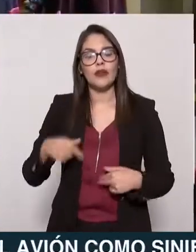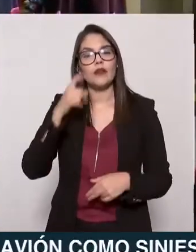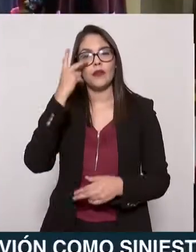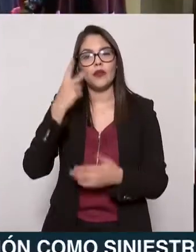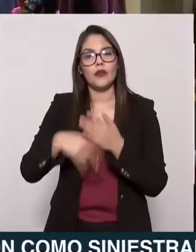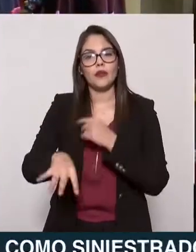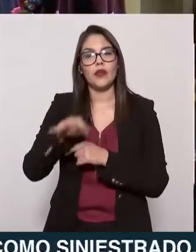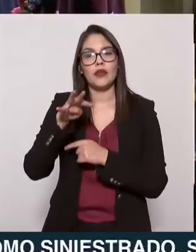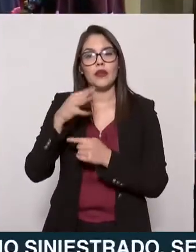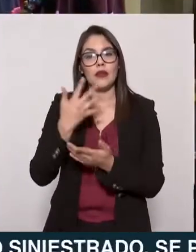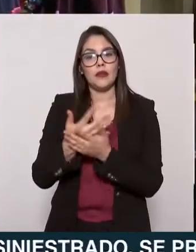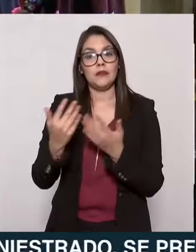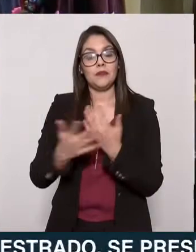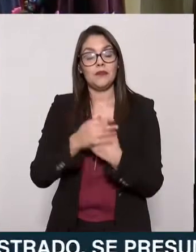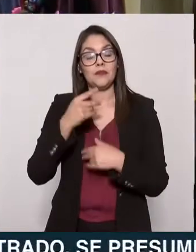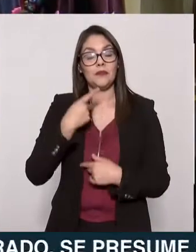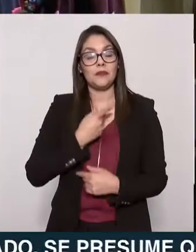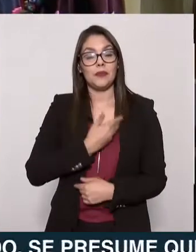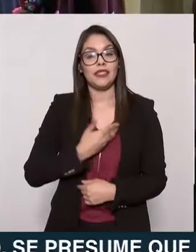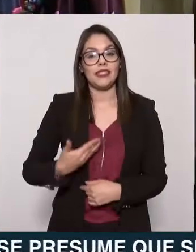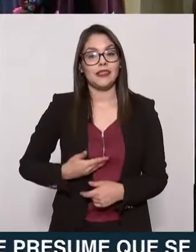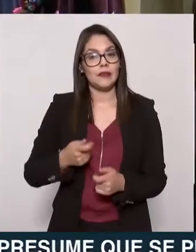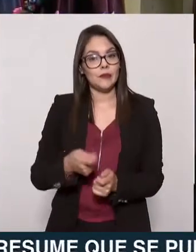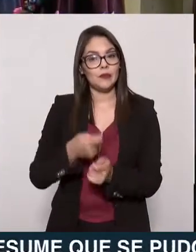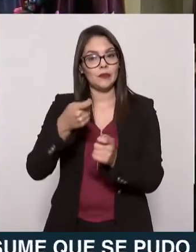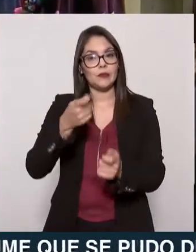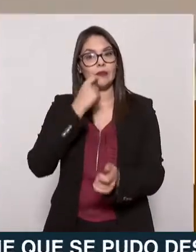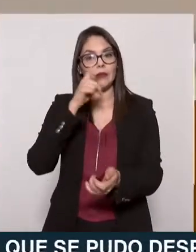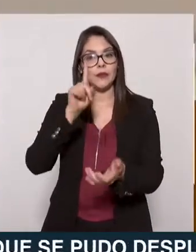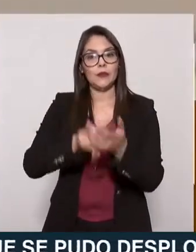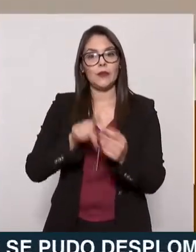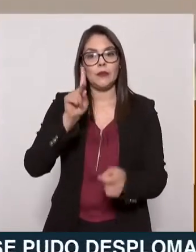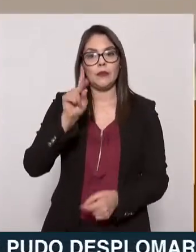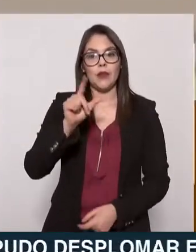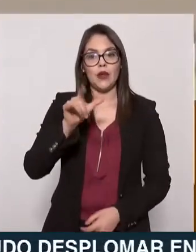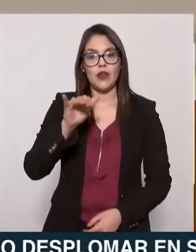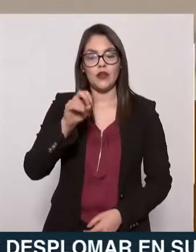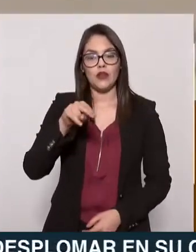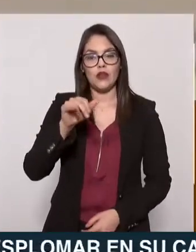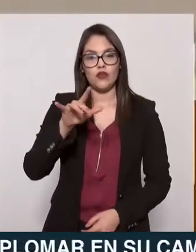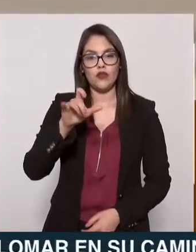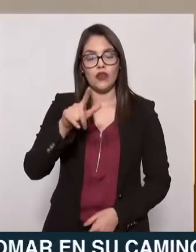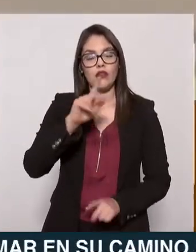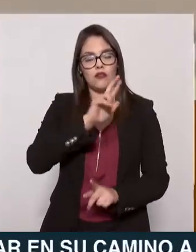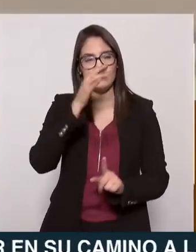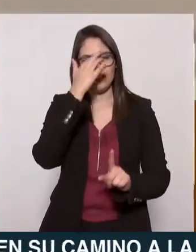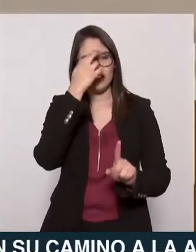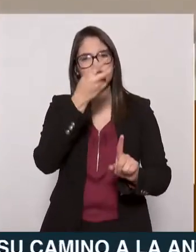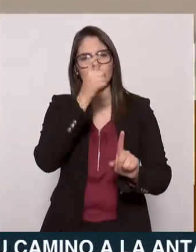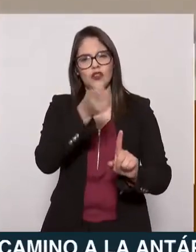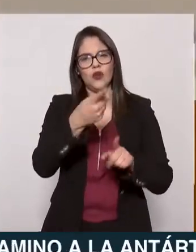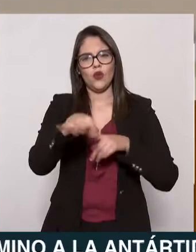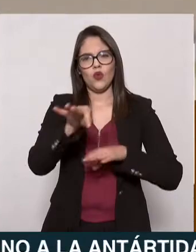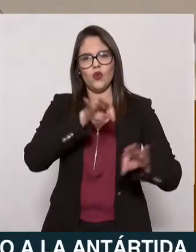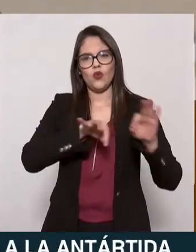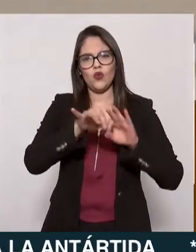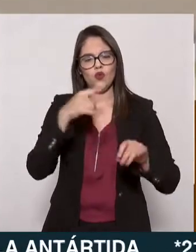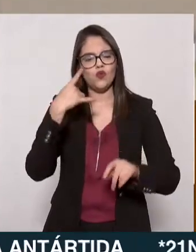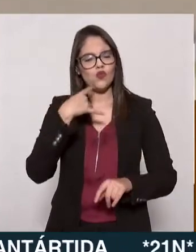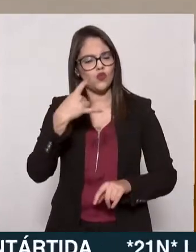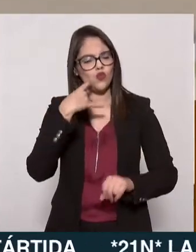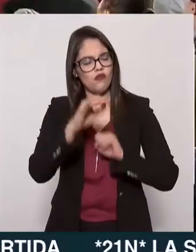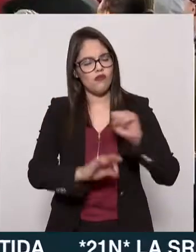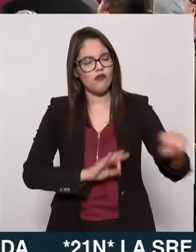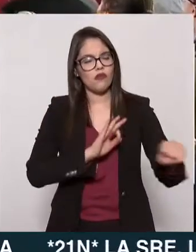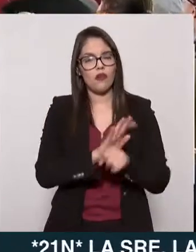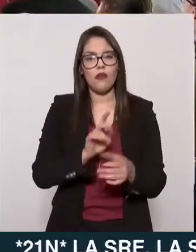del presidente Andrés Manuel López Obrador en Palacio Nacional. La galardonada fue reconocida por su labor en defensa de los derechos